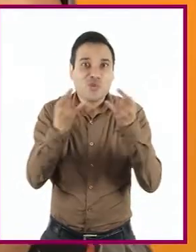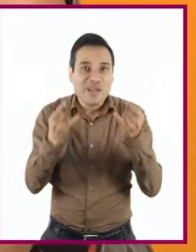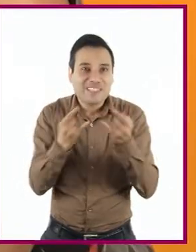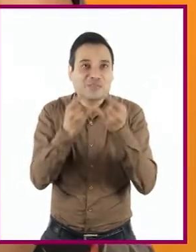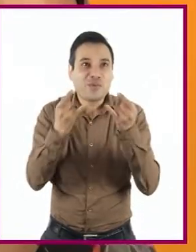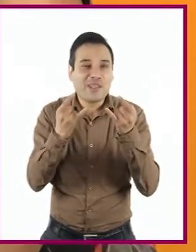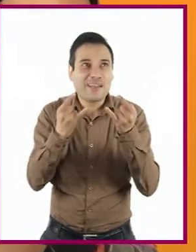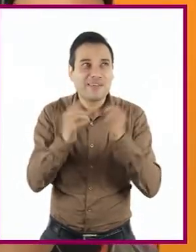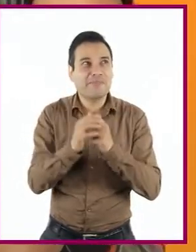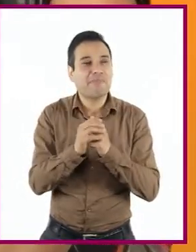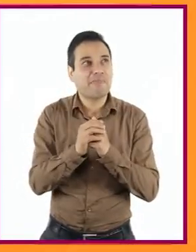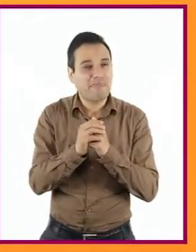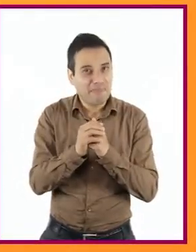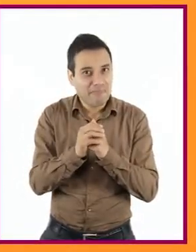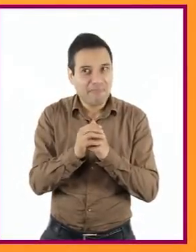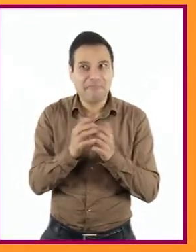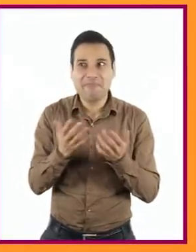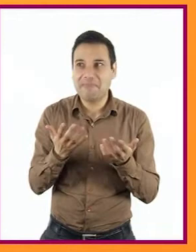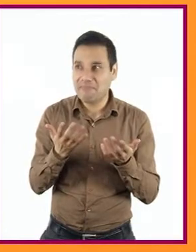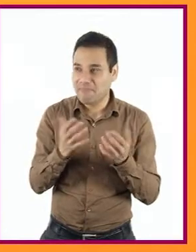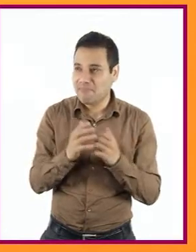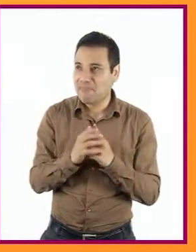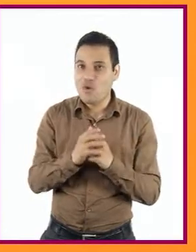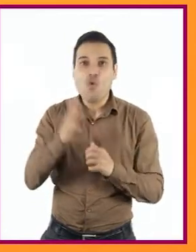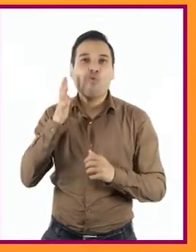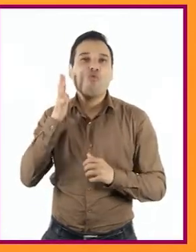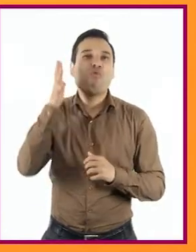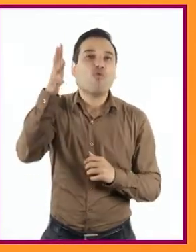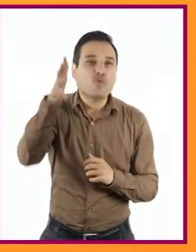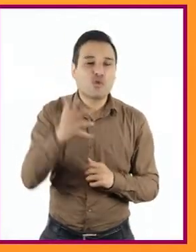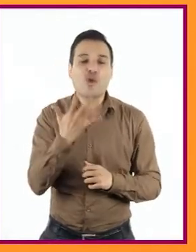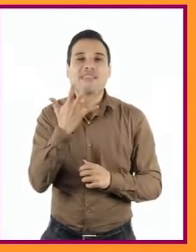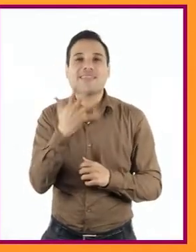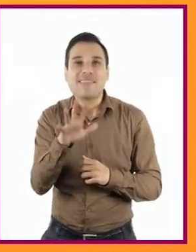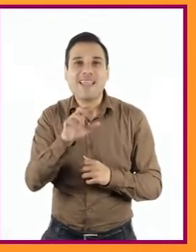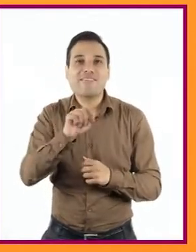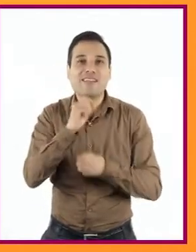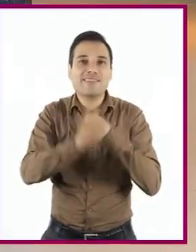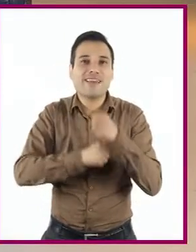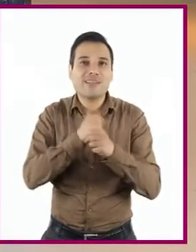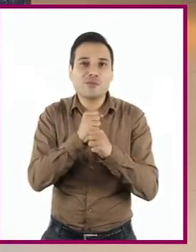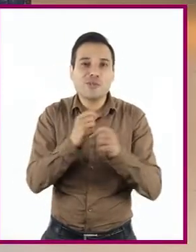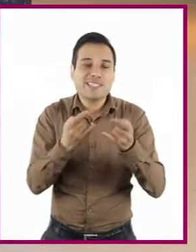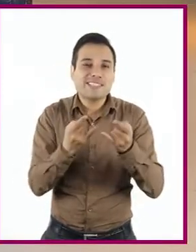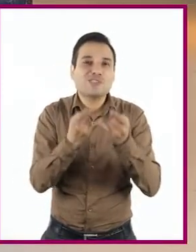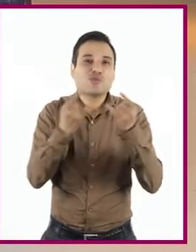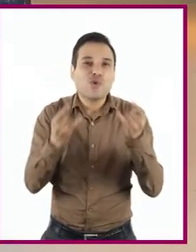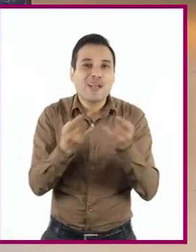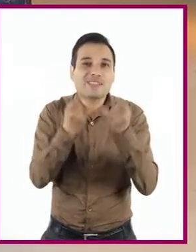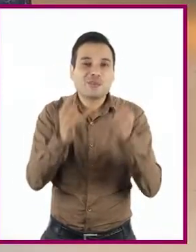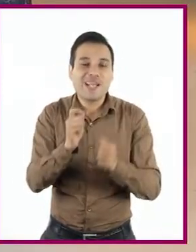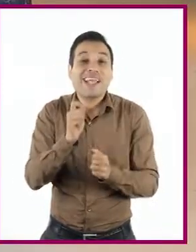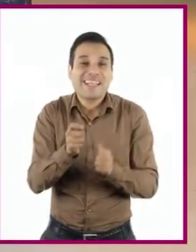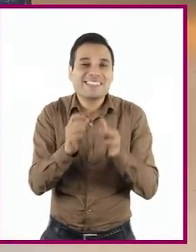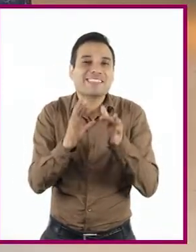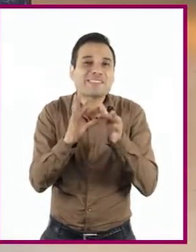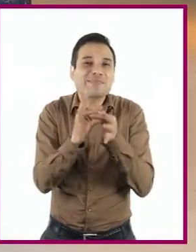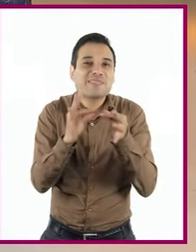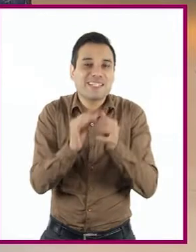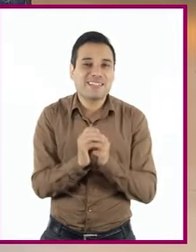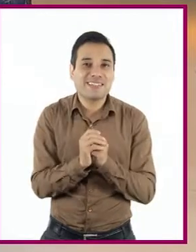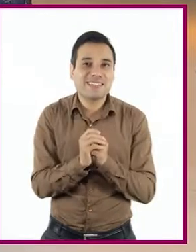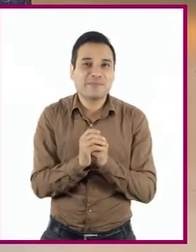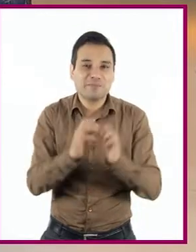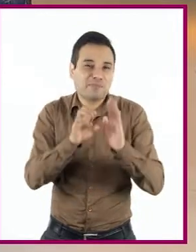compartiremos en la sobremesa en 10 o en 20 años. Por ejemplo, ¿qué